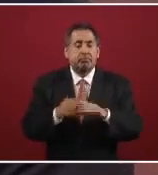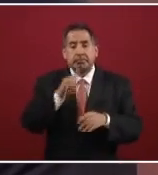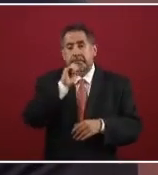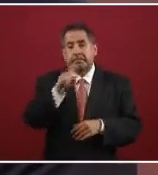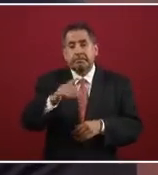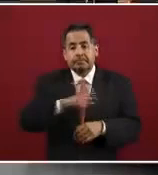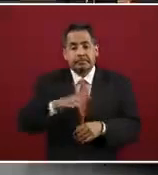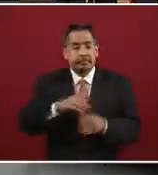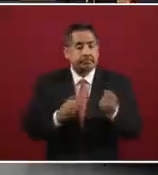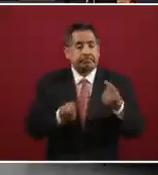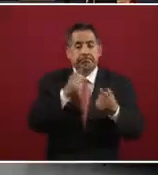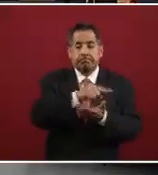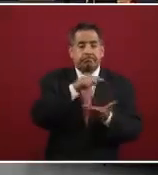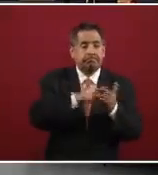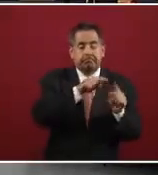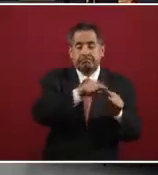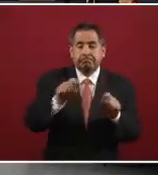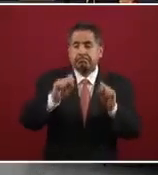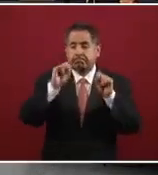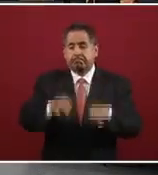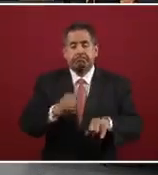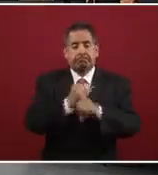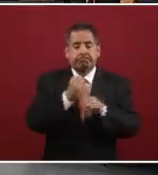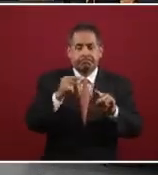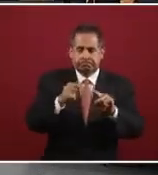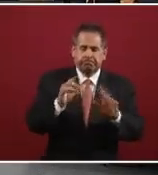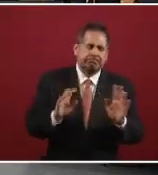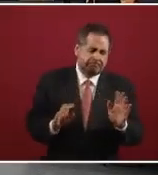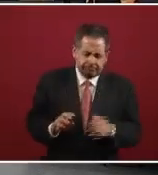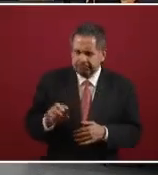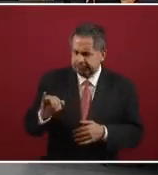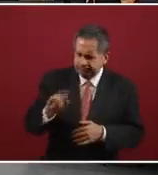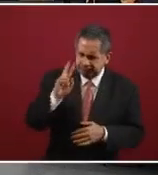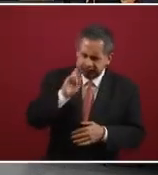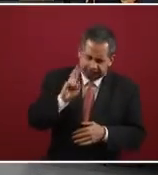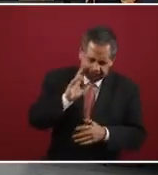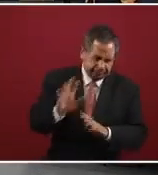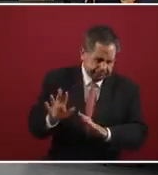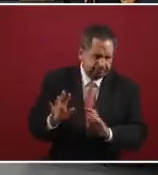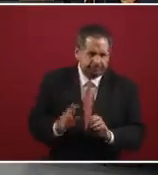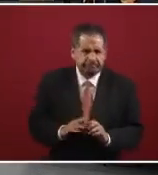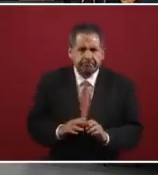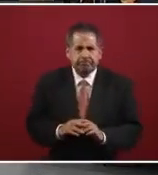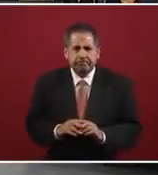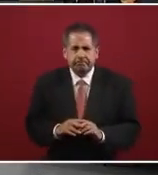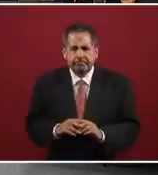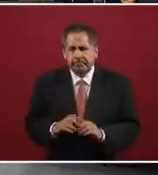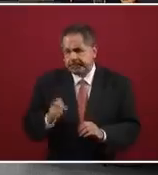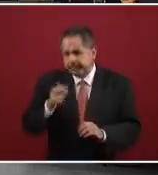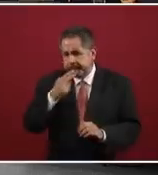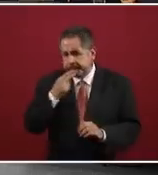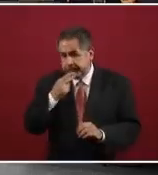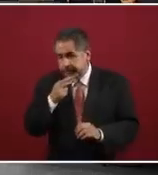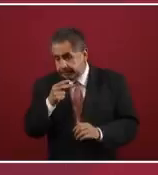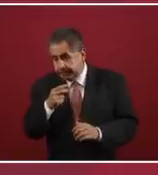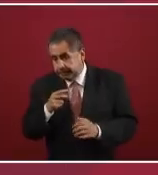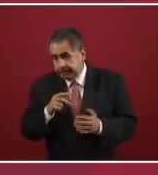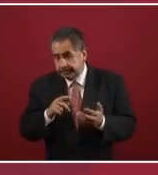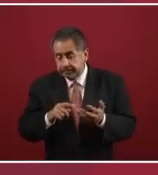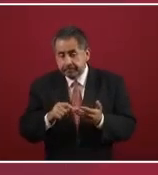también hay espacios públicos que se quedaron sin internet hay que ver este la utilidad